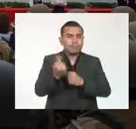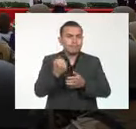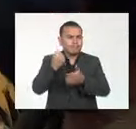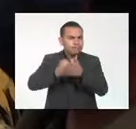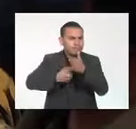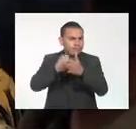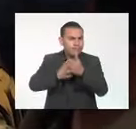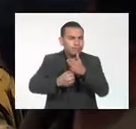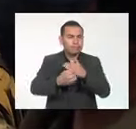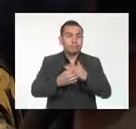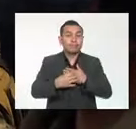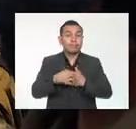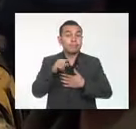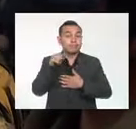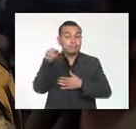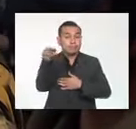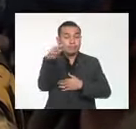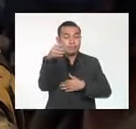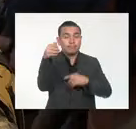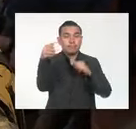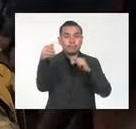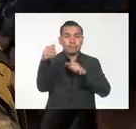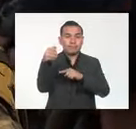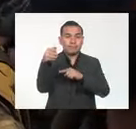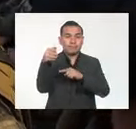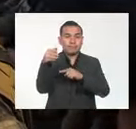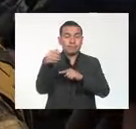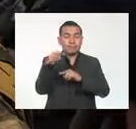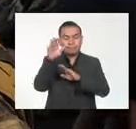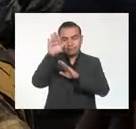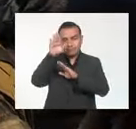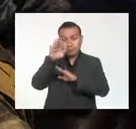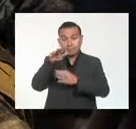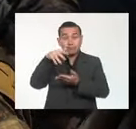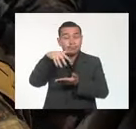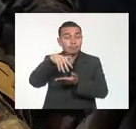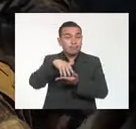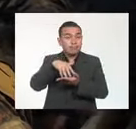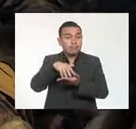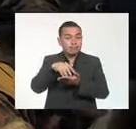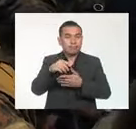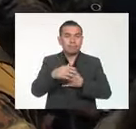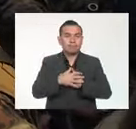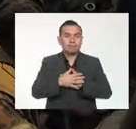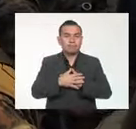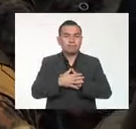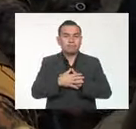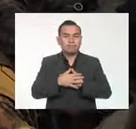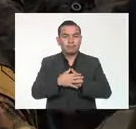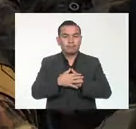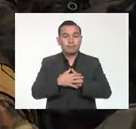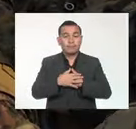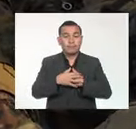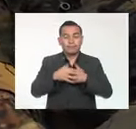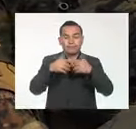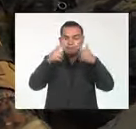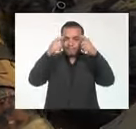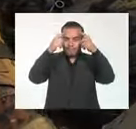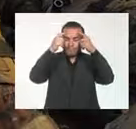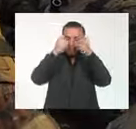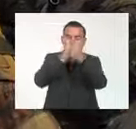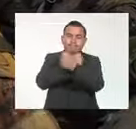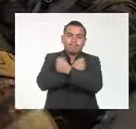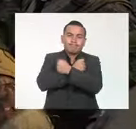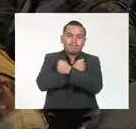laureles de los héroes. Para ti. El respeto de los pueblos y la corona